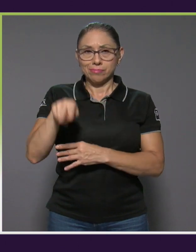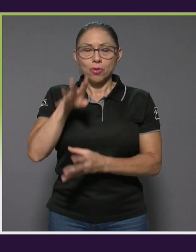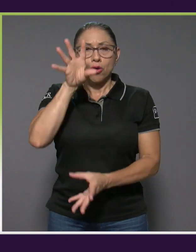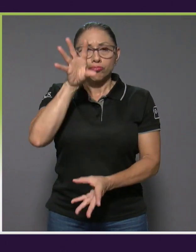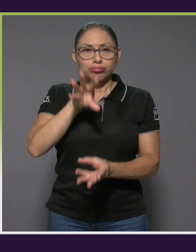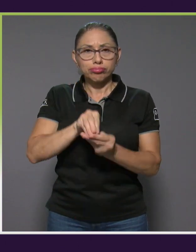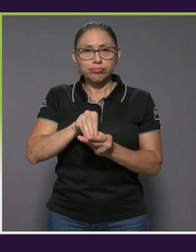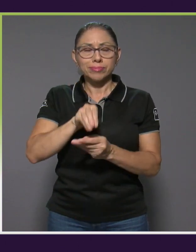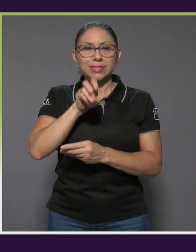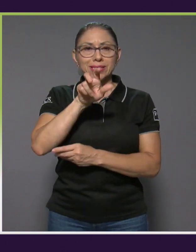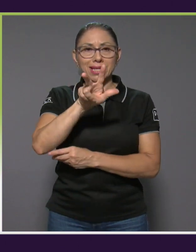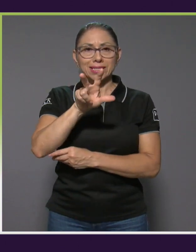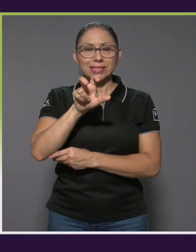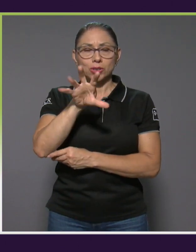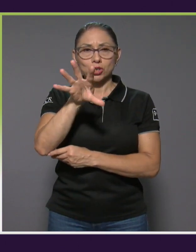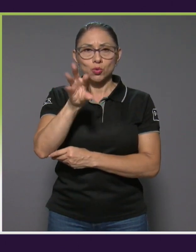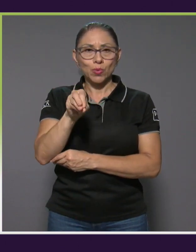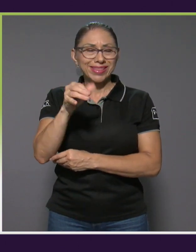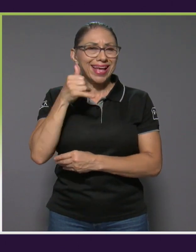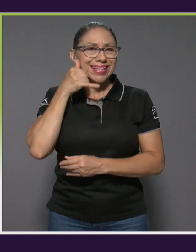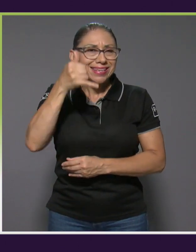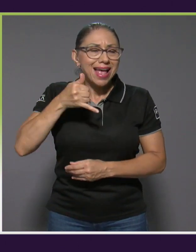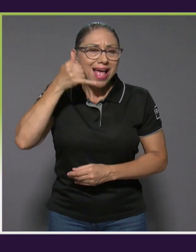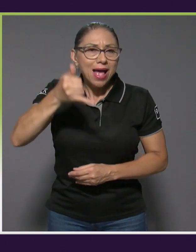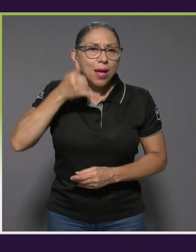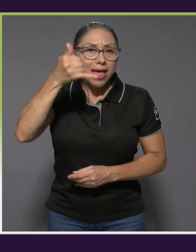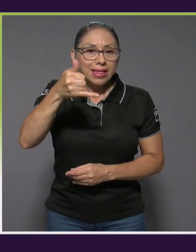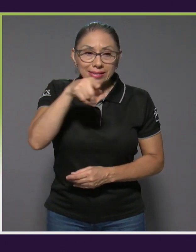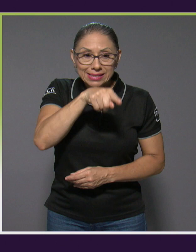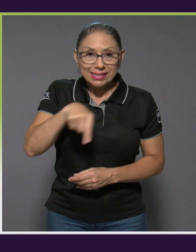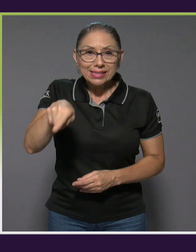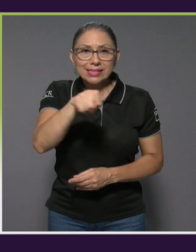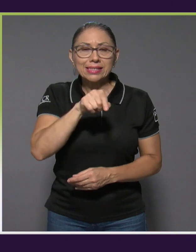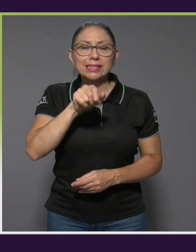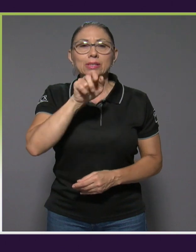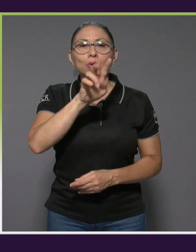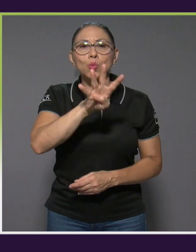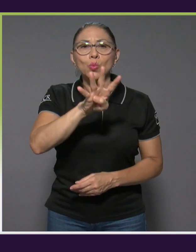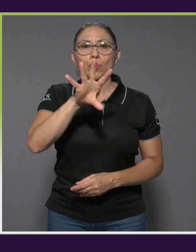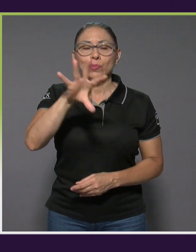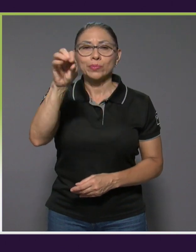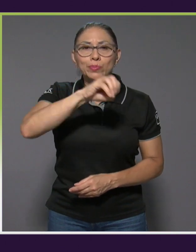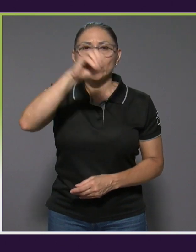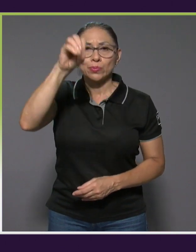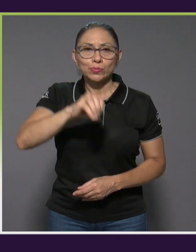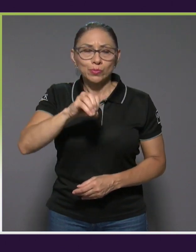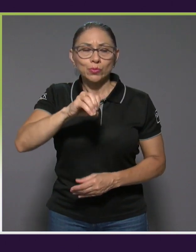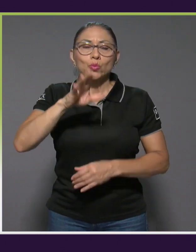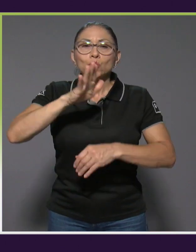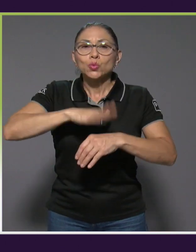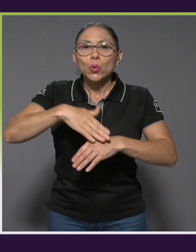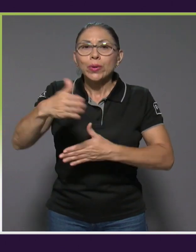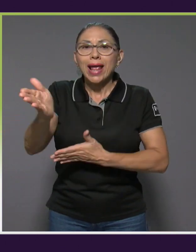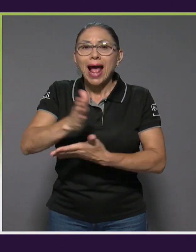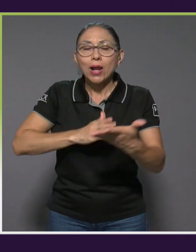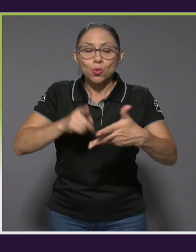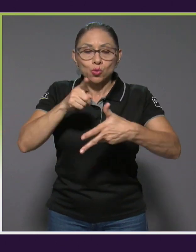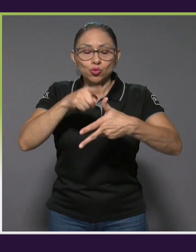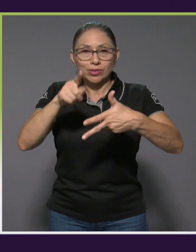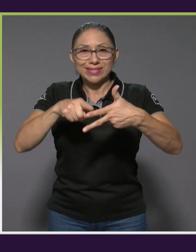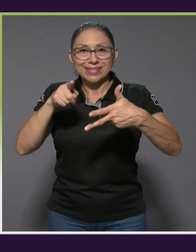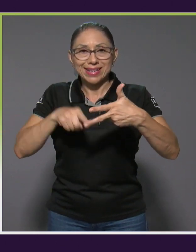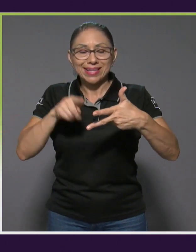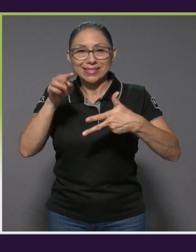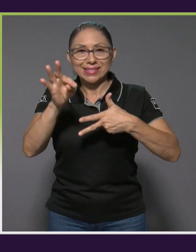350 llamadas, de las cuales el 45% se referían a alguno de esos tres tipos de